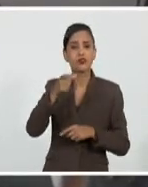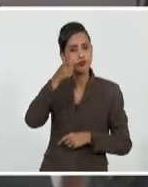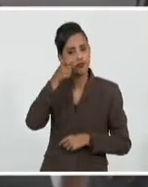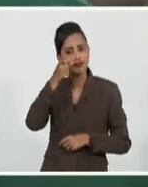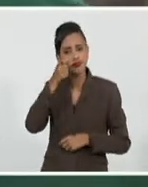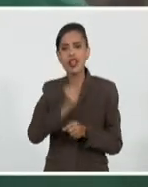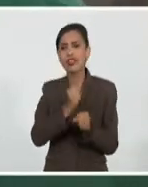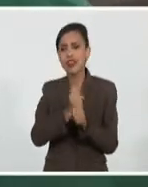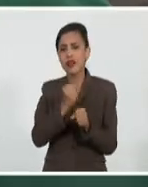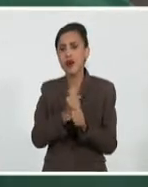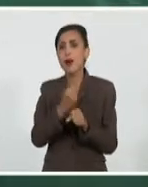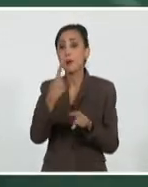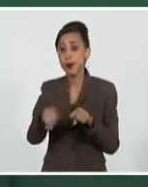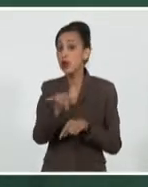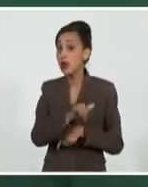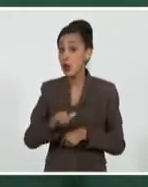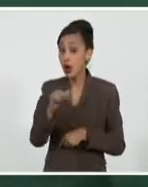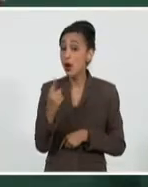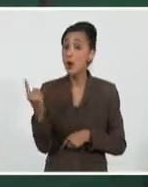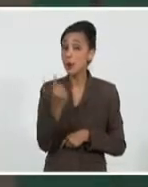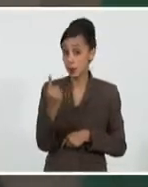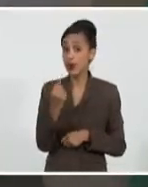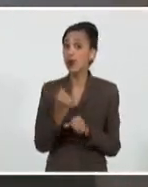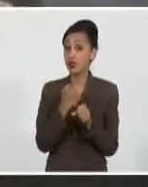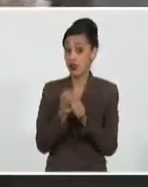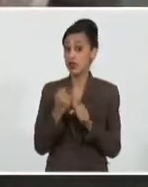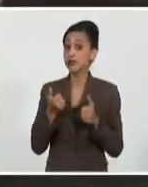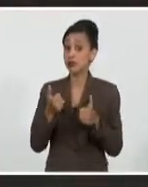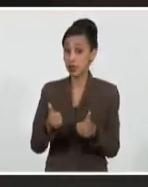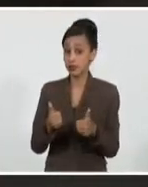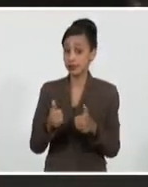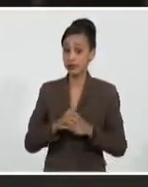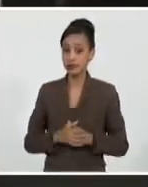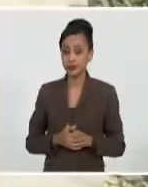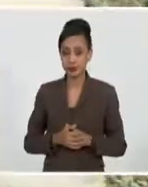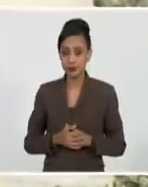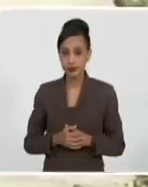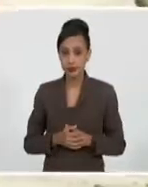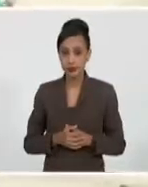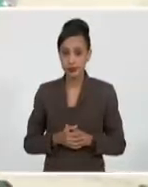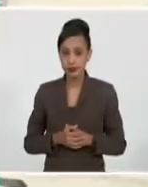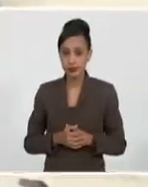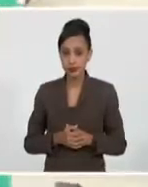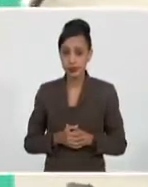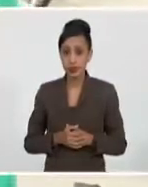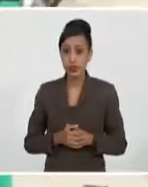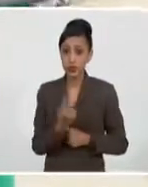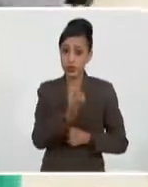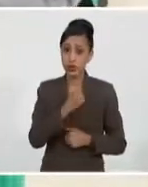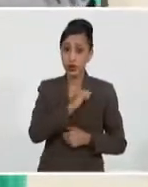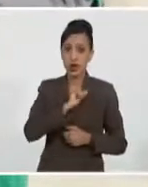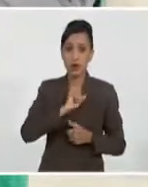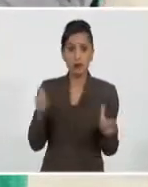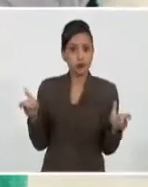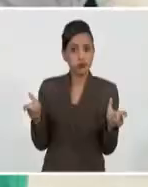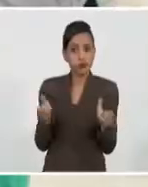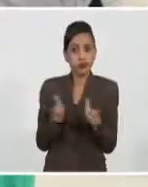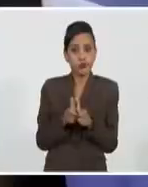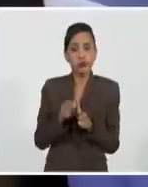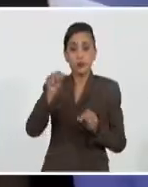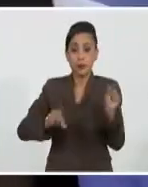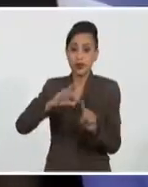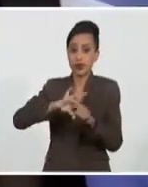sino que sean los primeros en predicar con el ejemplo para disminuir las altas cifras de positivos, contagiados y